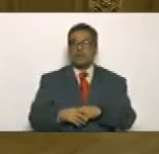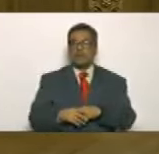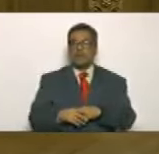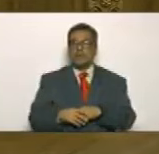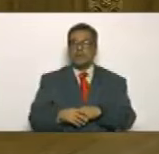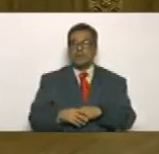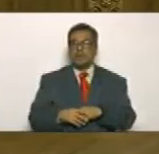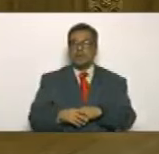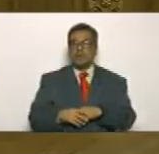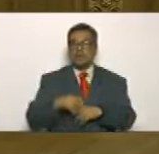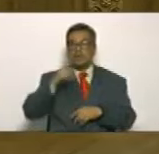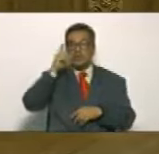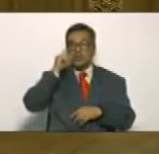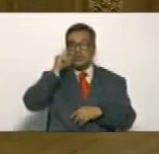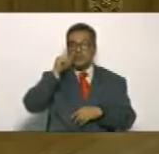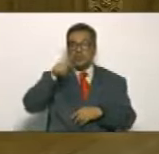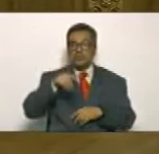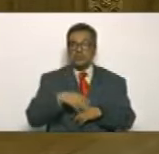¿Qué hombre